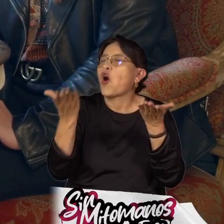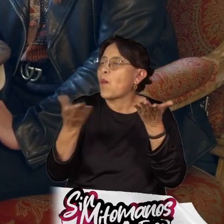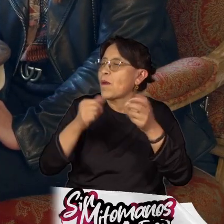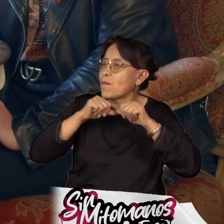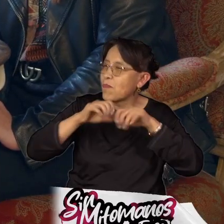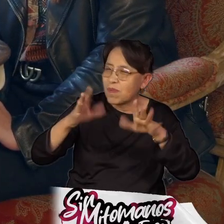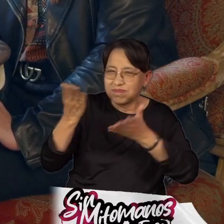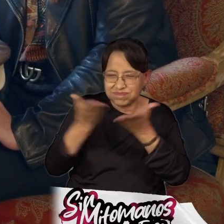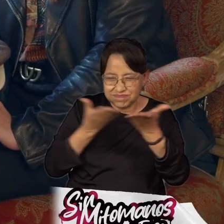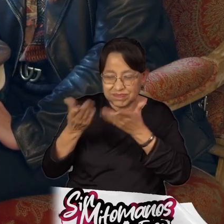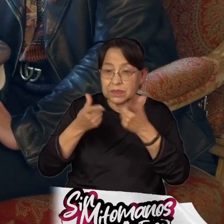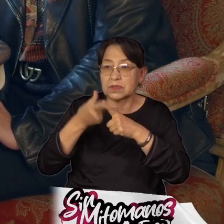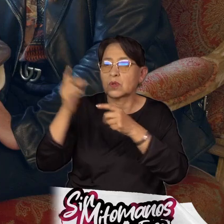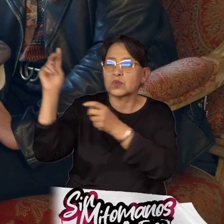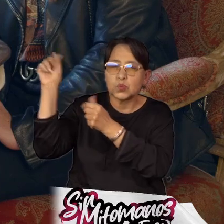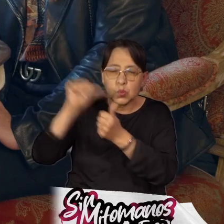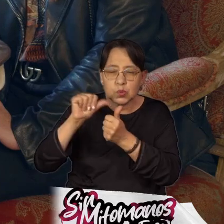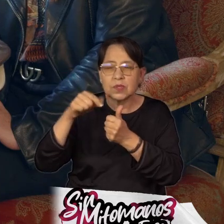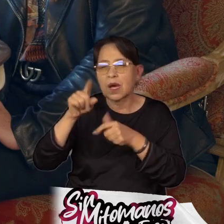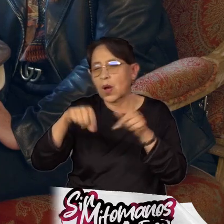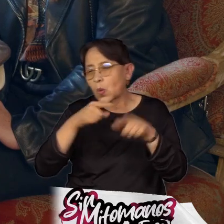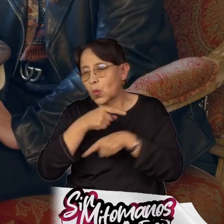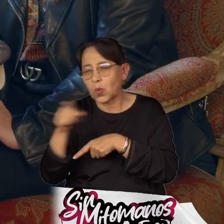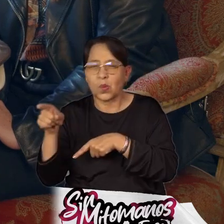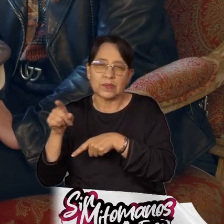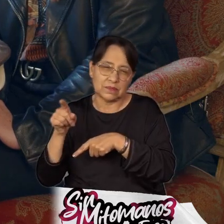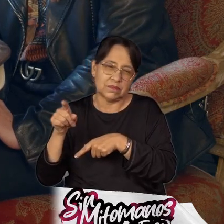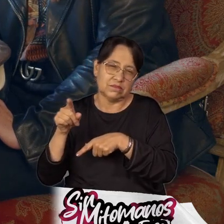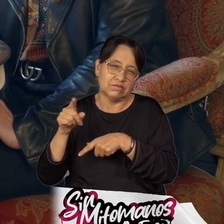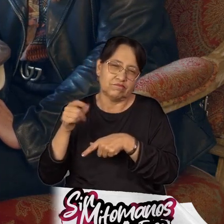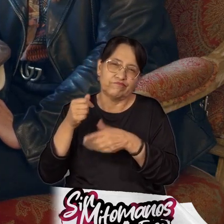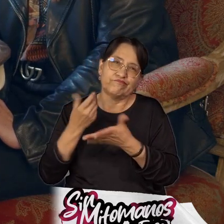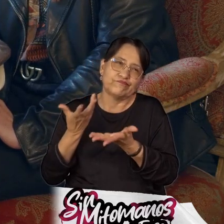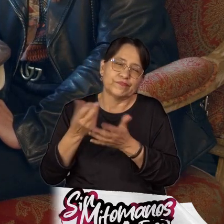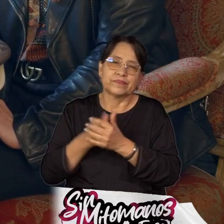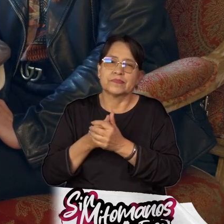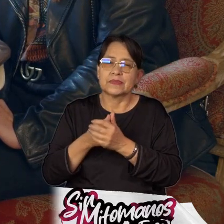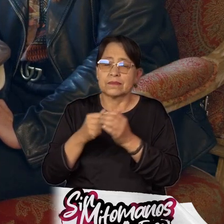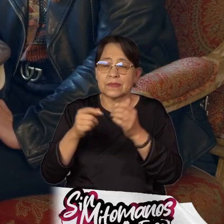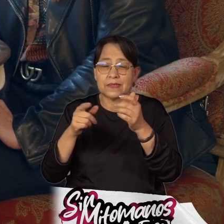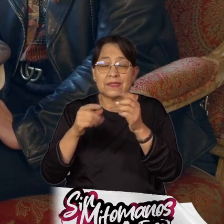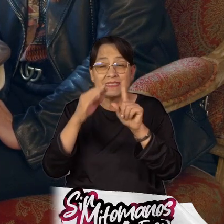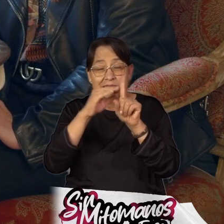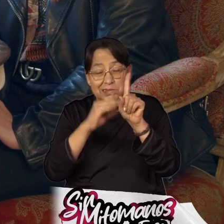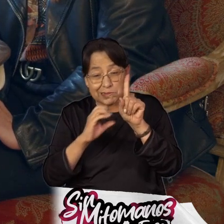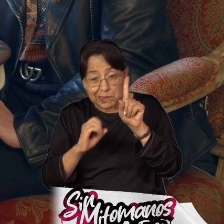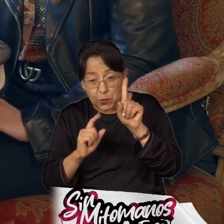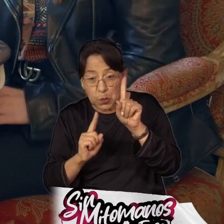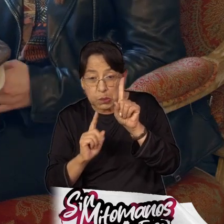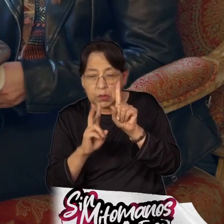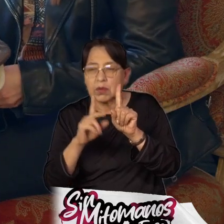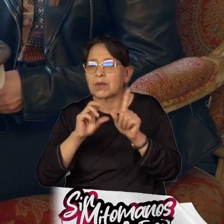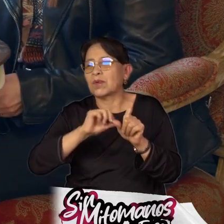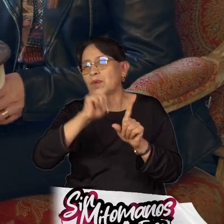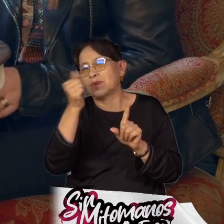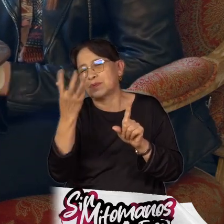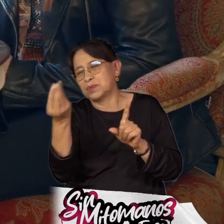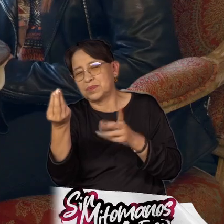de estos servicios públicos, subsidios para esos estratos, algunos para estratos bajos, otros para sectores